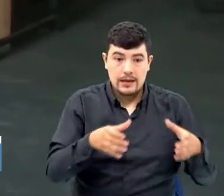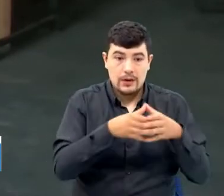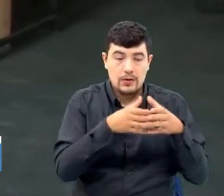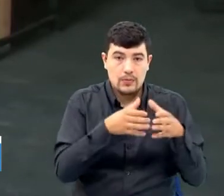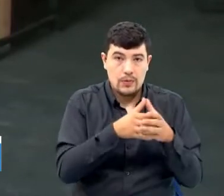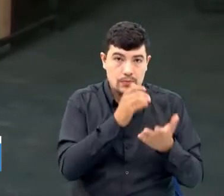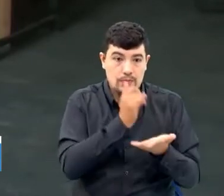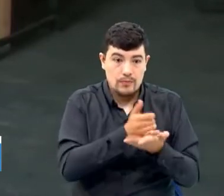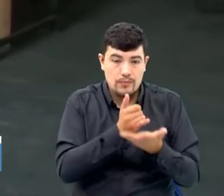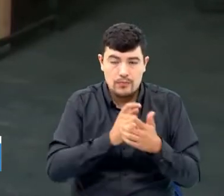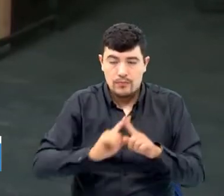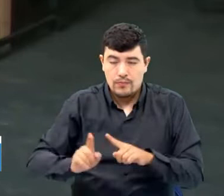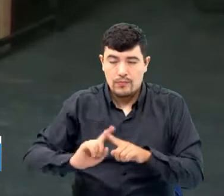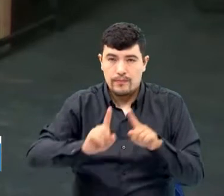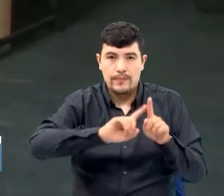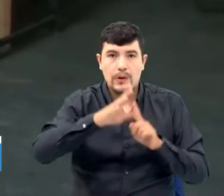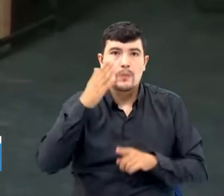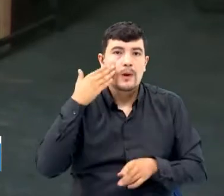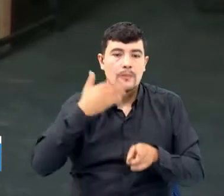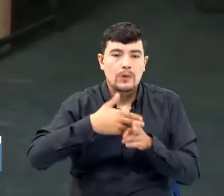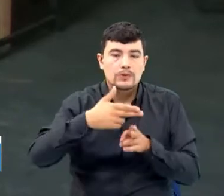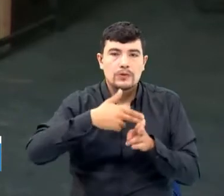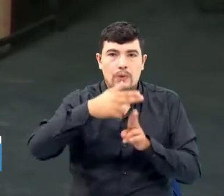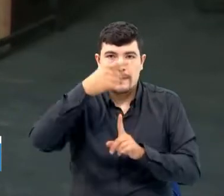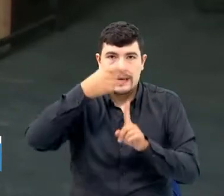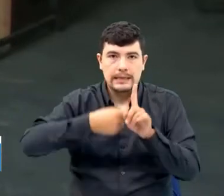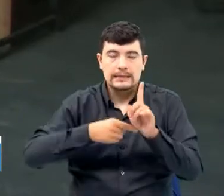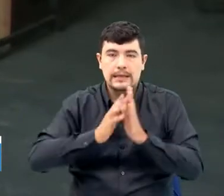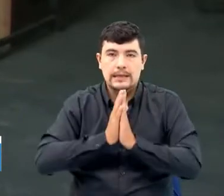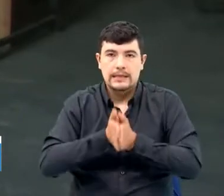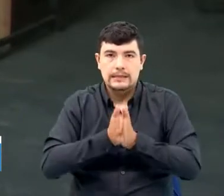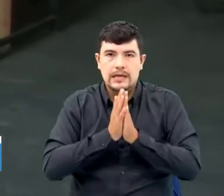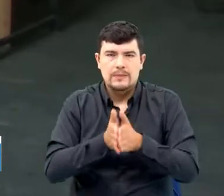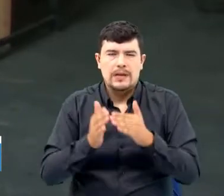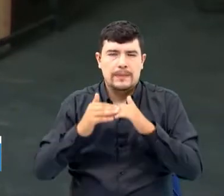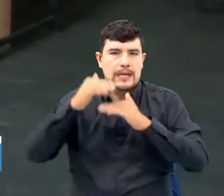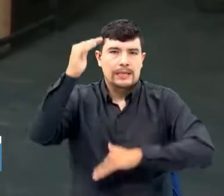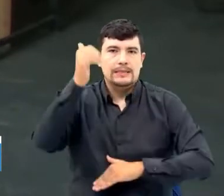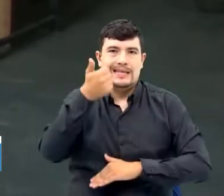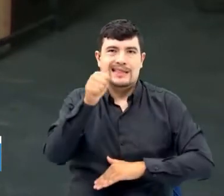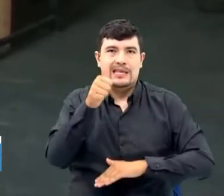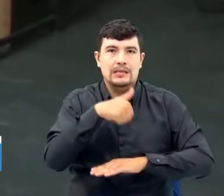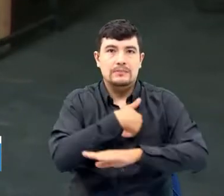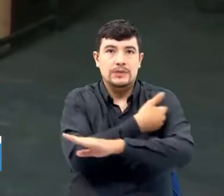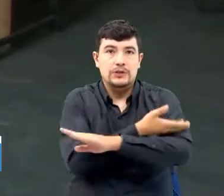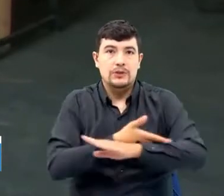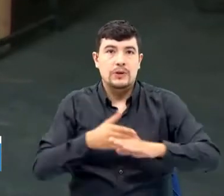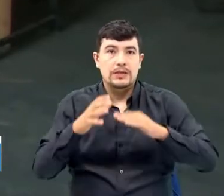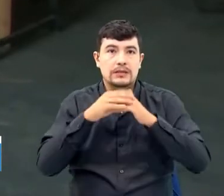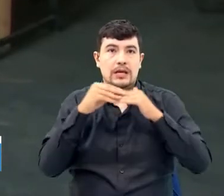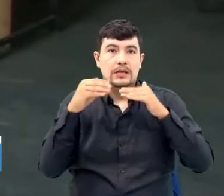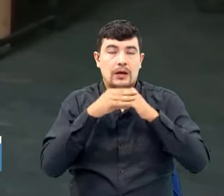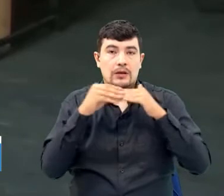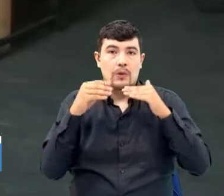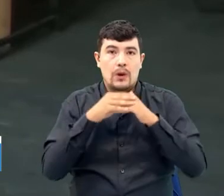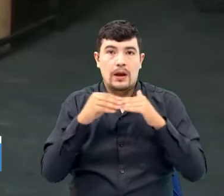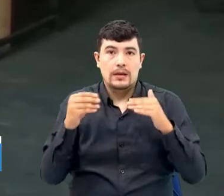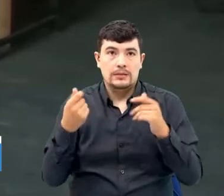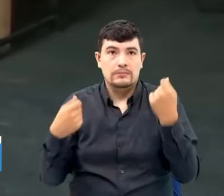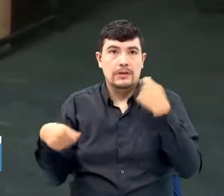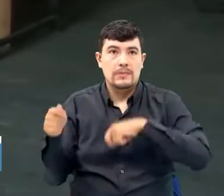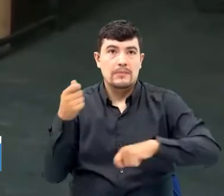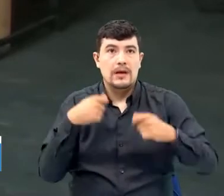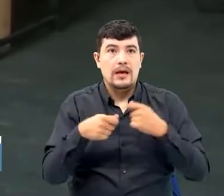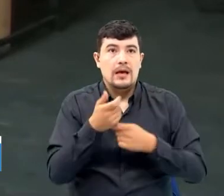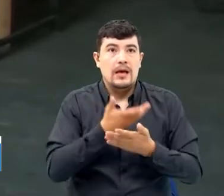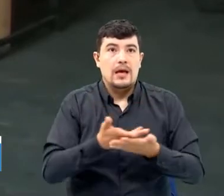de diciembre se puedan superar los 10 millones de dólares entre importaciones y exportaciones a través de los